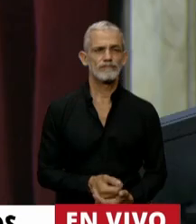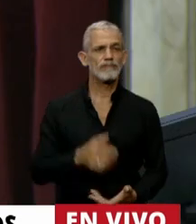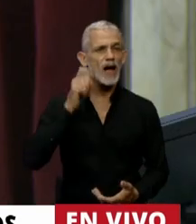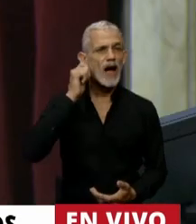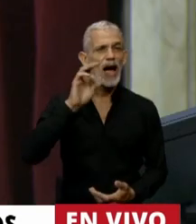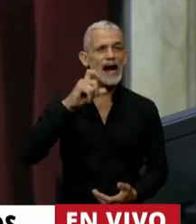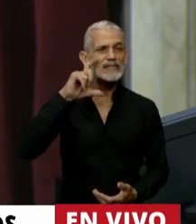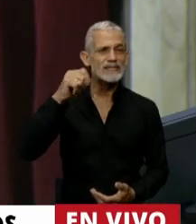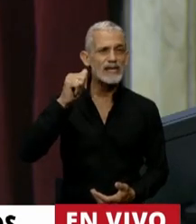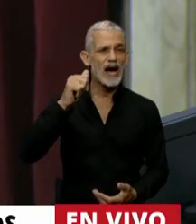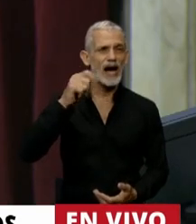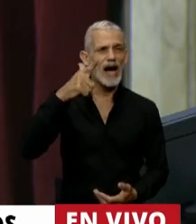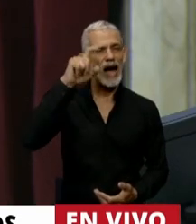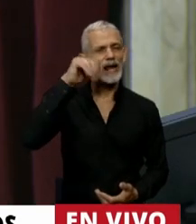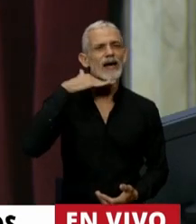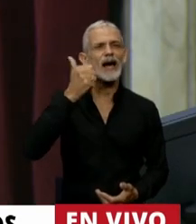García Alejandro.